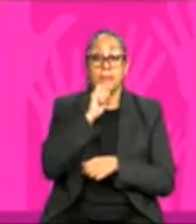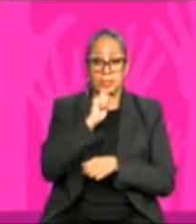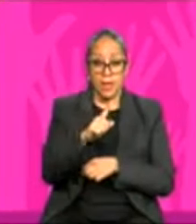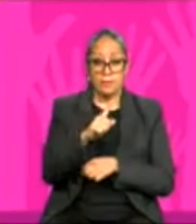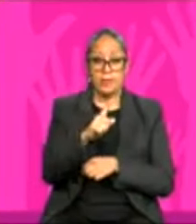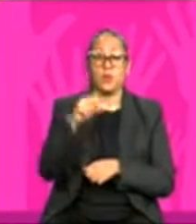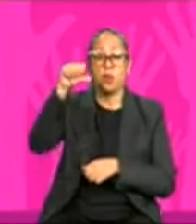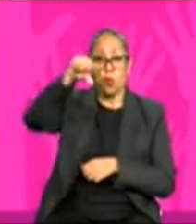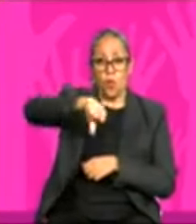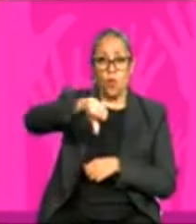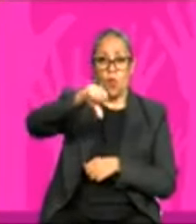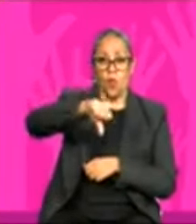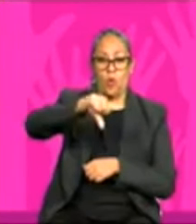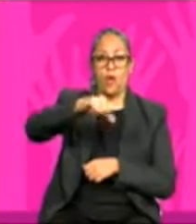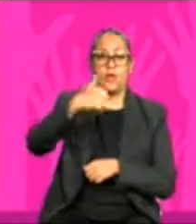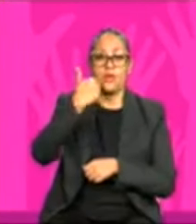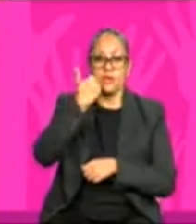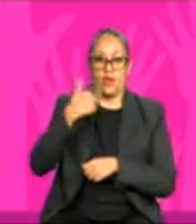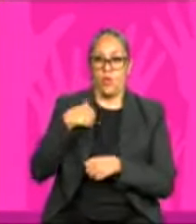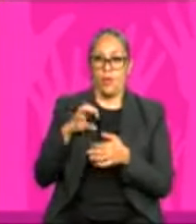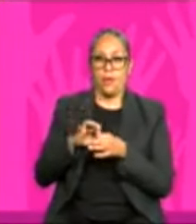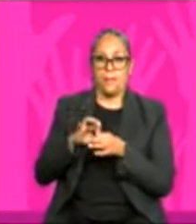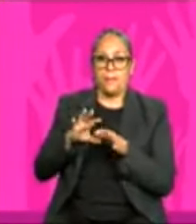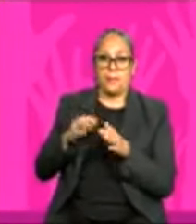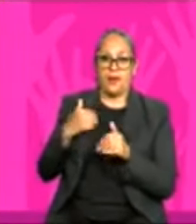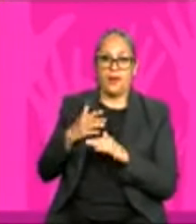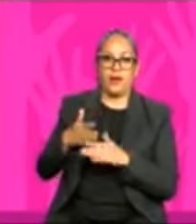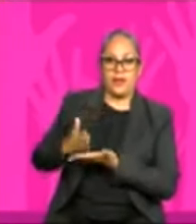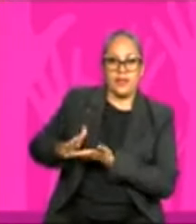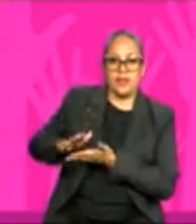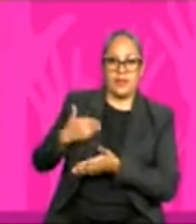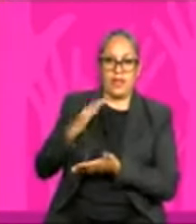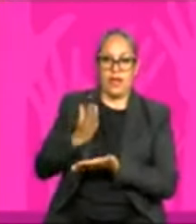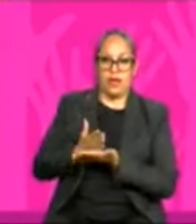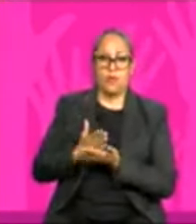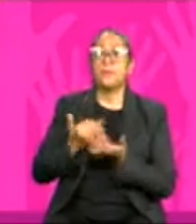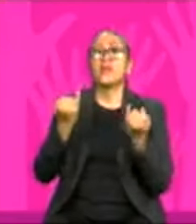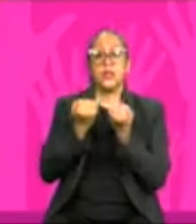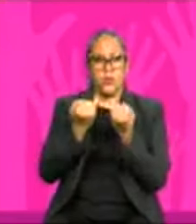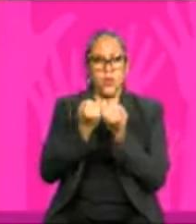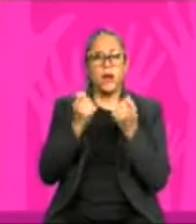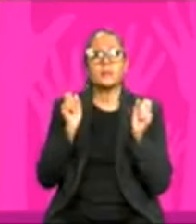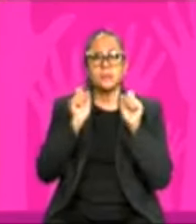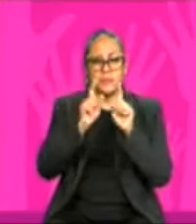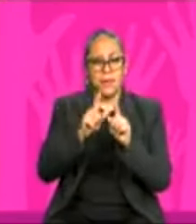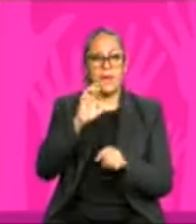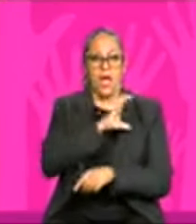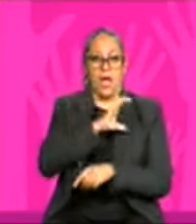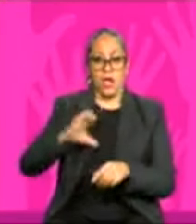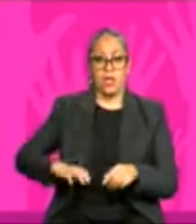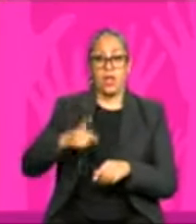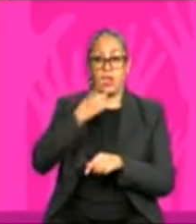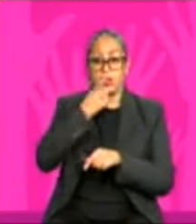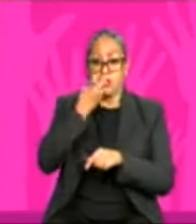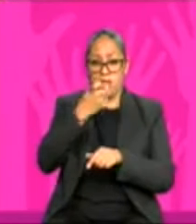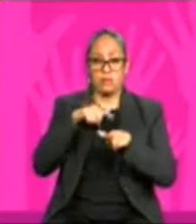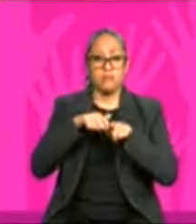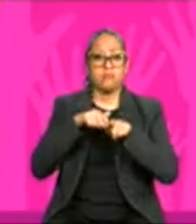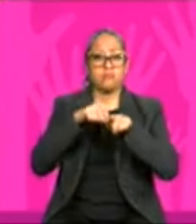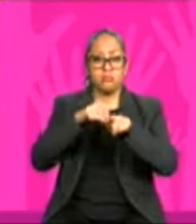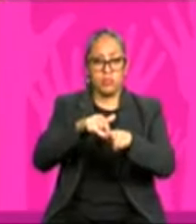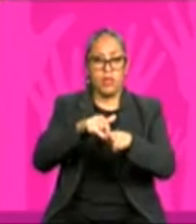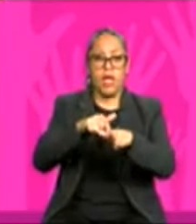y hoy trata de deslindarse. Lo mismo la candidata que habla de la continuidad, que no